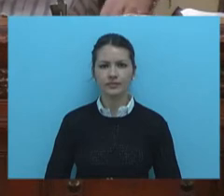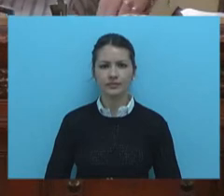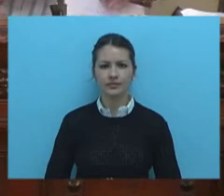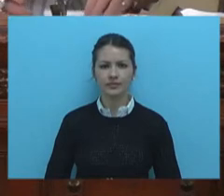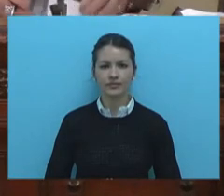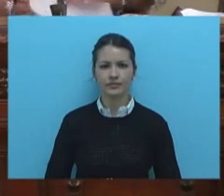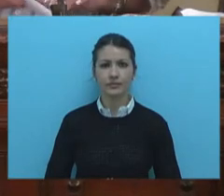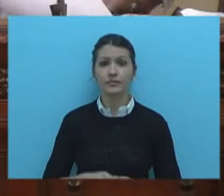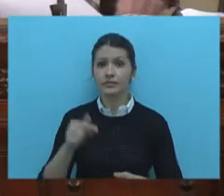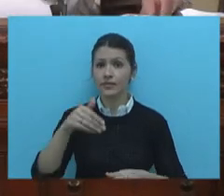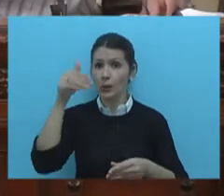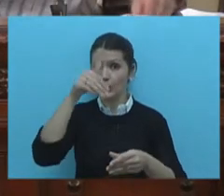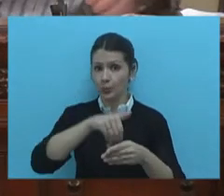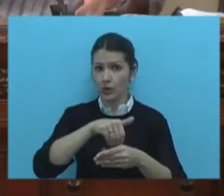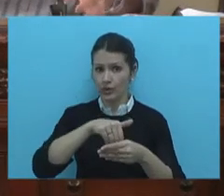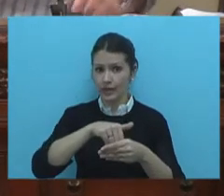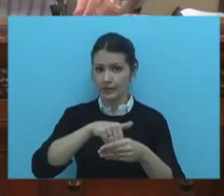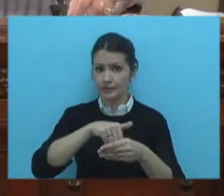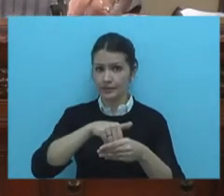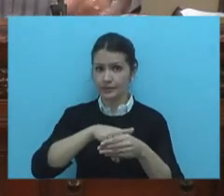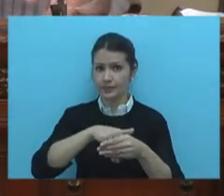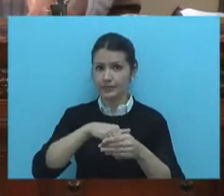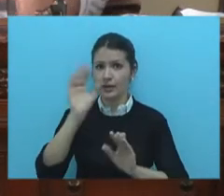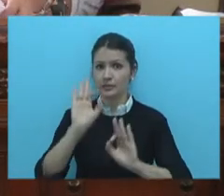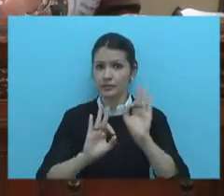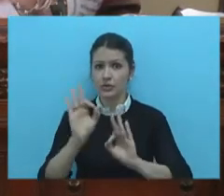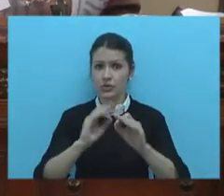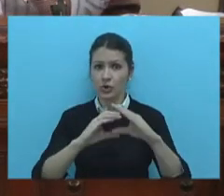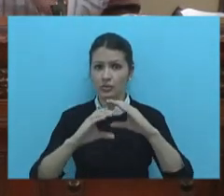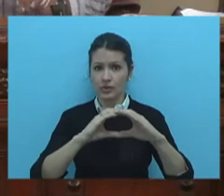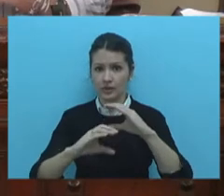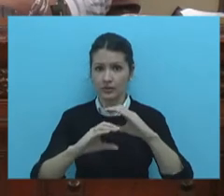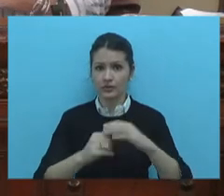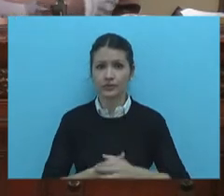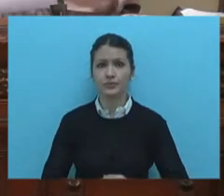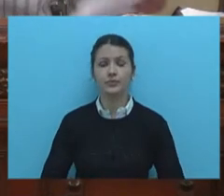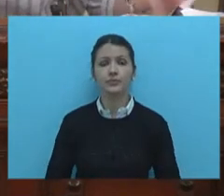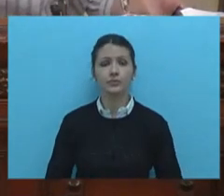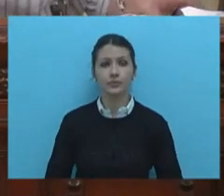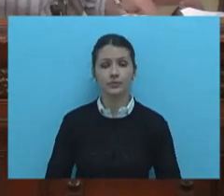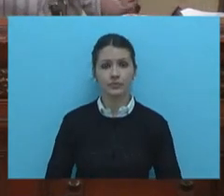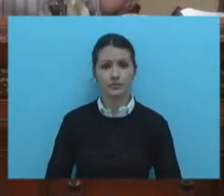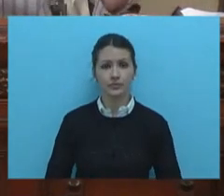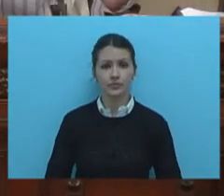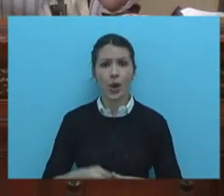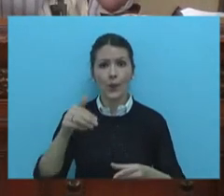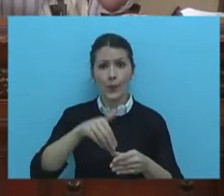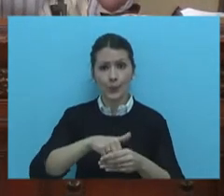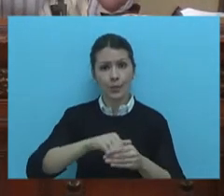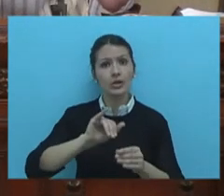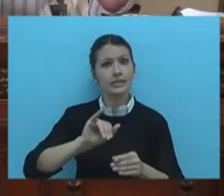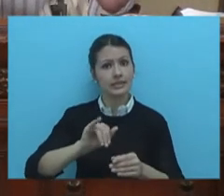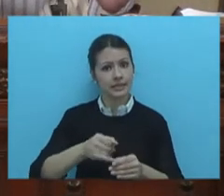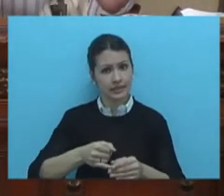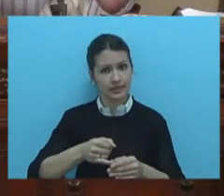Bueno, vamos a someter a votación el proyecto de comunicación. A consideración del cuerpo,